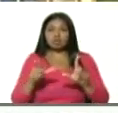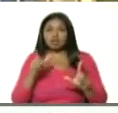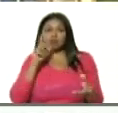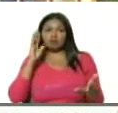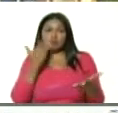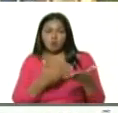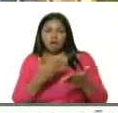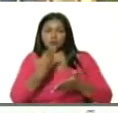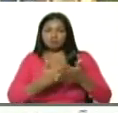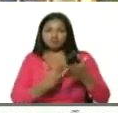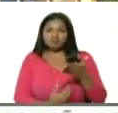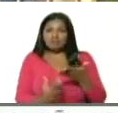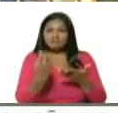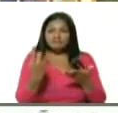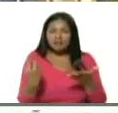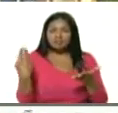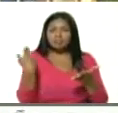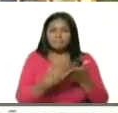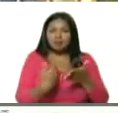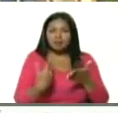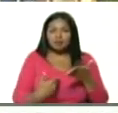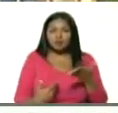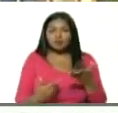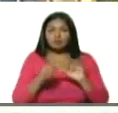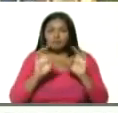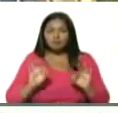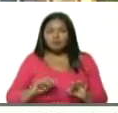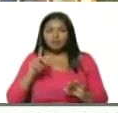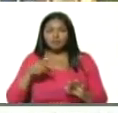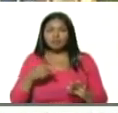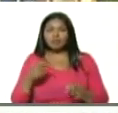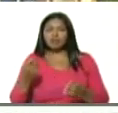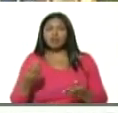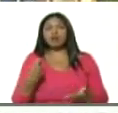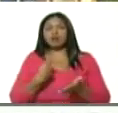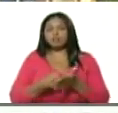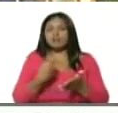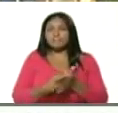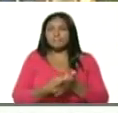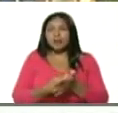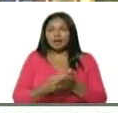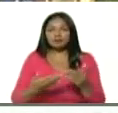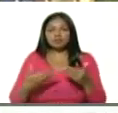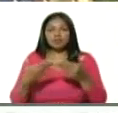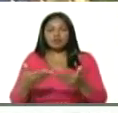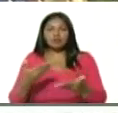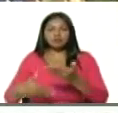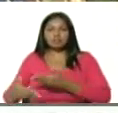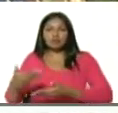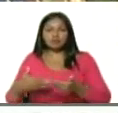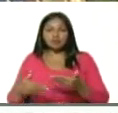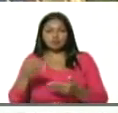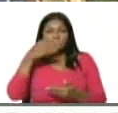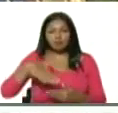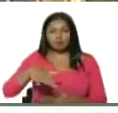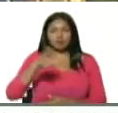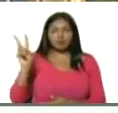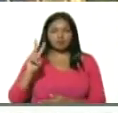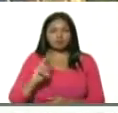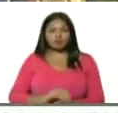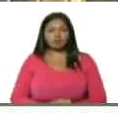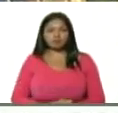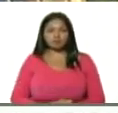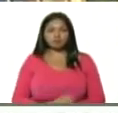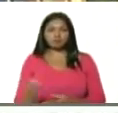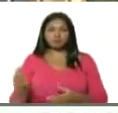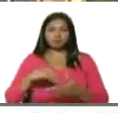alguna manera las normativas con respecto a lo que es la tarifa que se le brinda en el servicio al pueblo venezolano. Además,